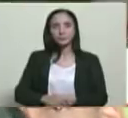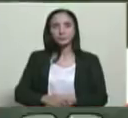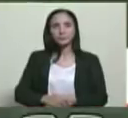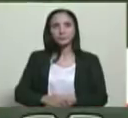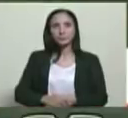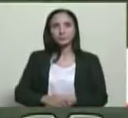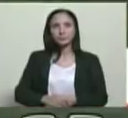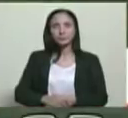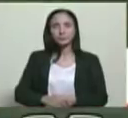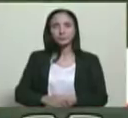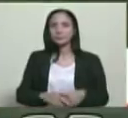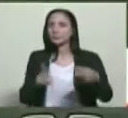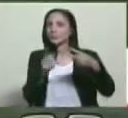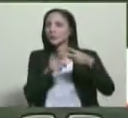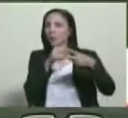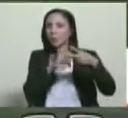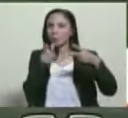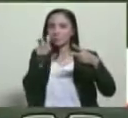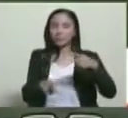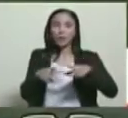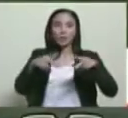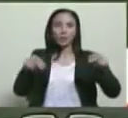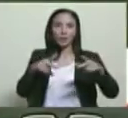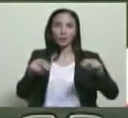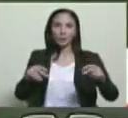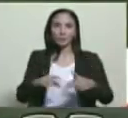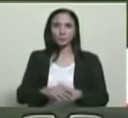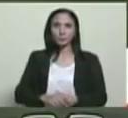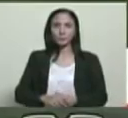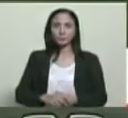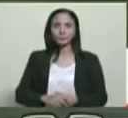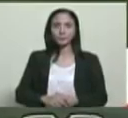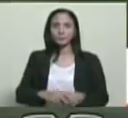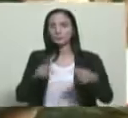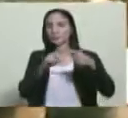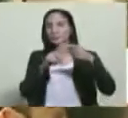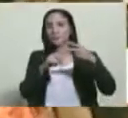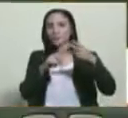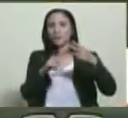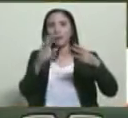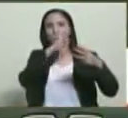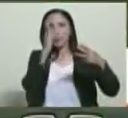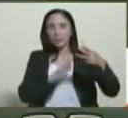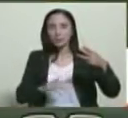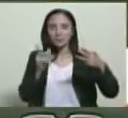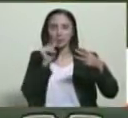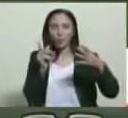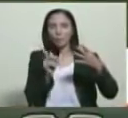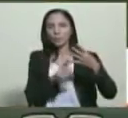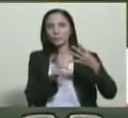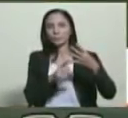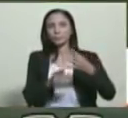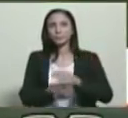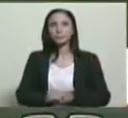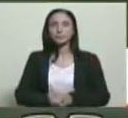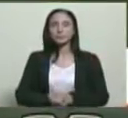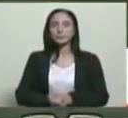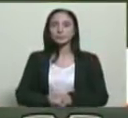Rosalía Concepción Borges, de Nicaragua. Enrique Domínguez, de Brasil.